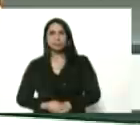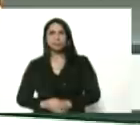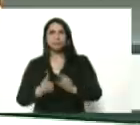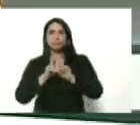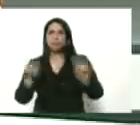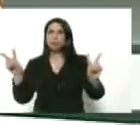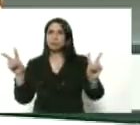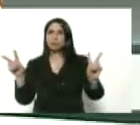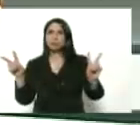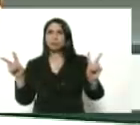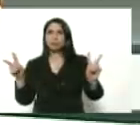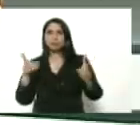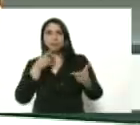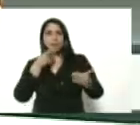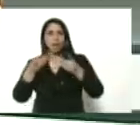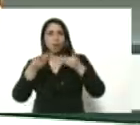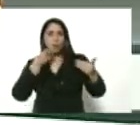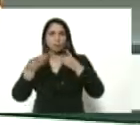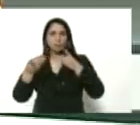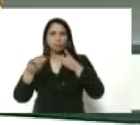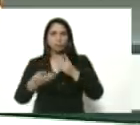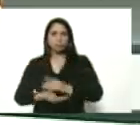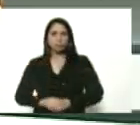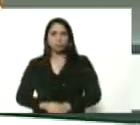Paz, diálogo.